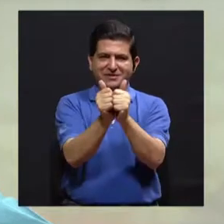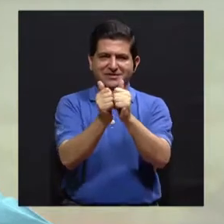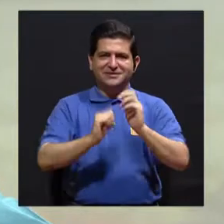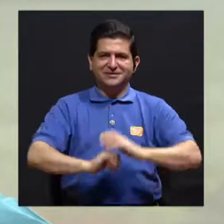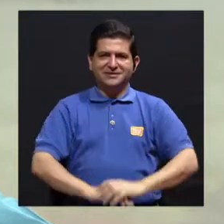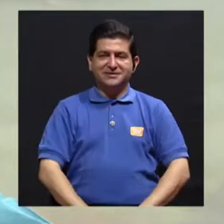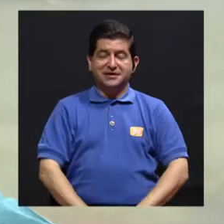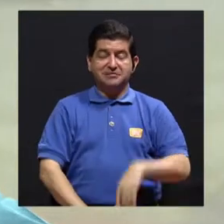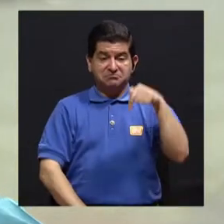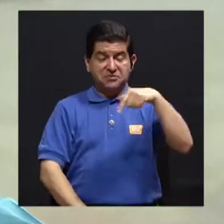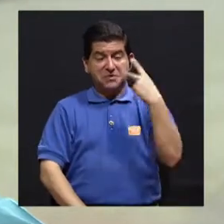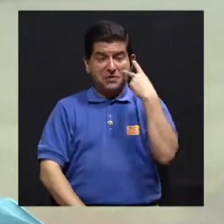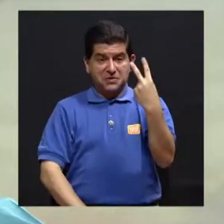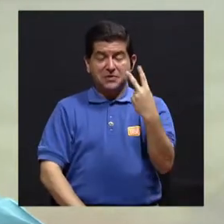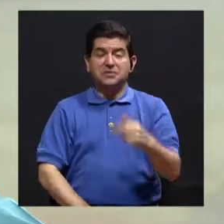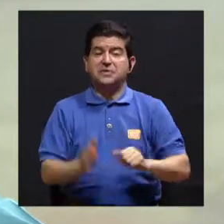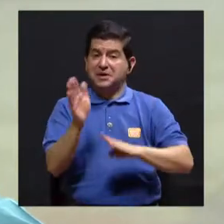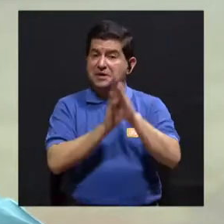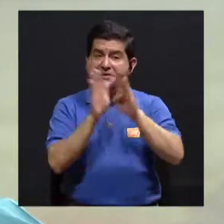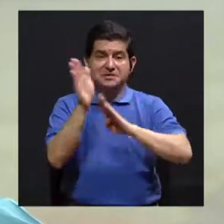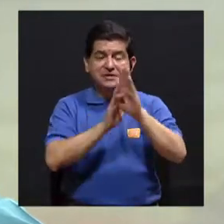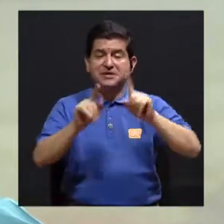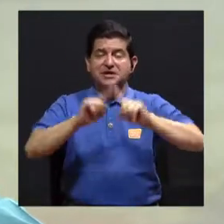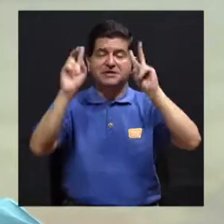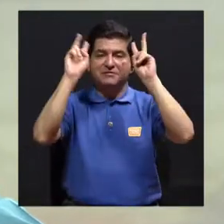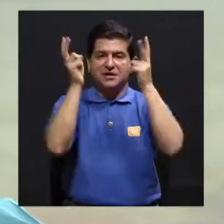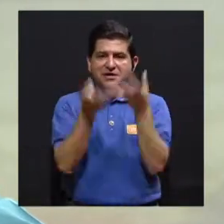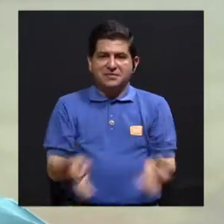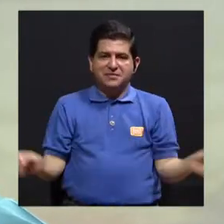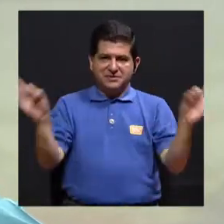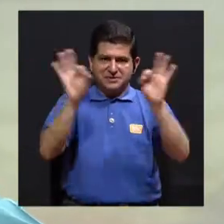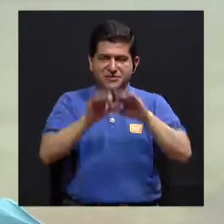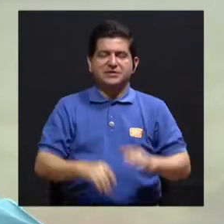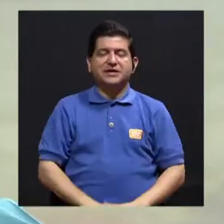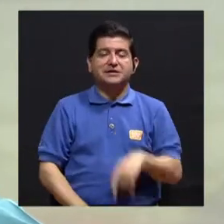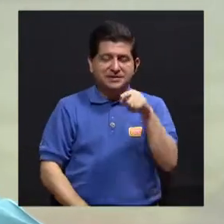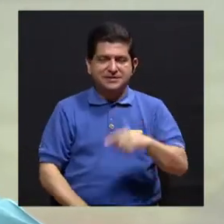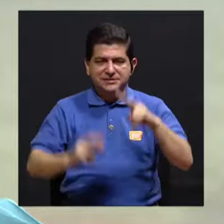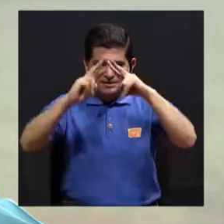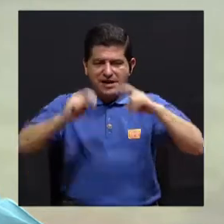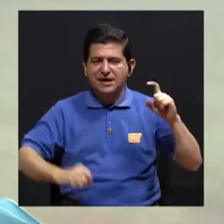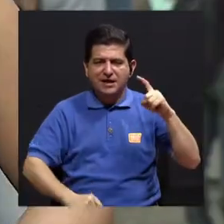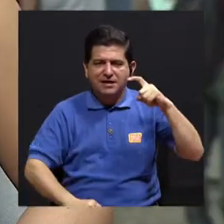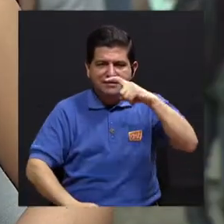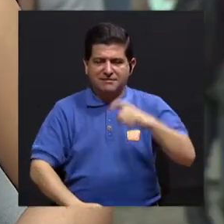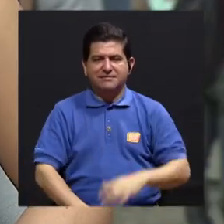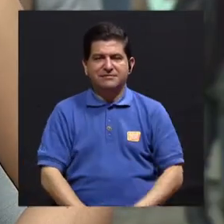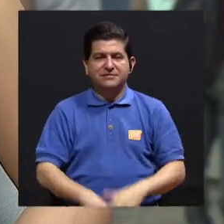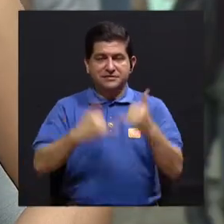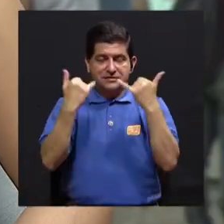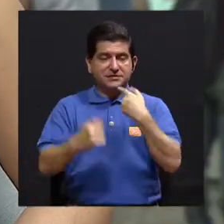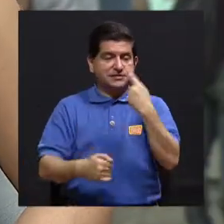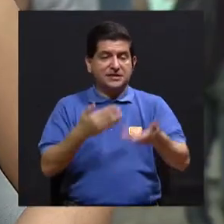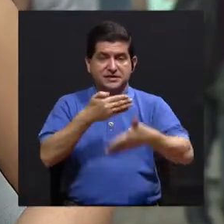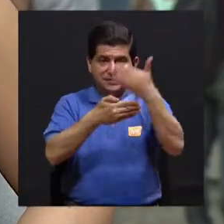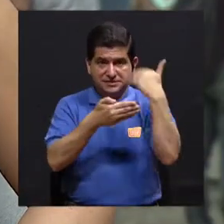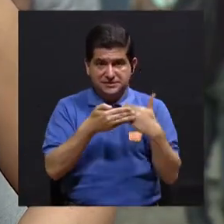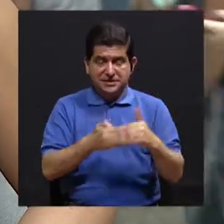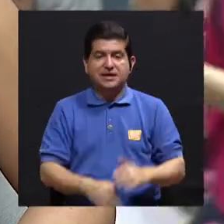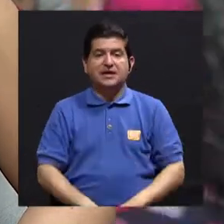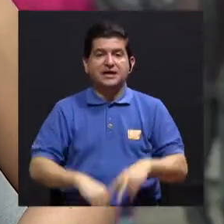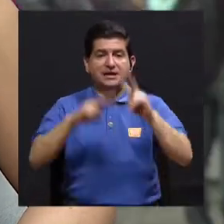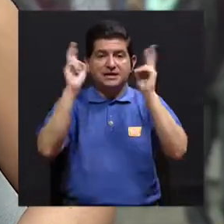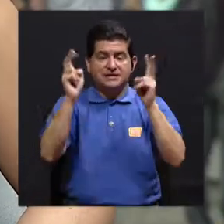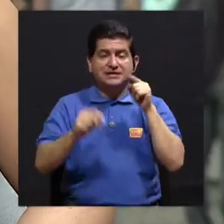acompañándolos y pues vamos a ver cómo desarrollamos algunos de los temas importantes en parasitosis. Bueno, muchas ya lo he